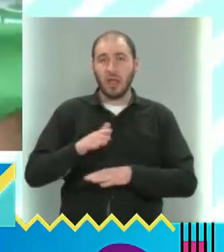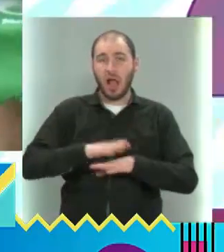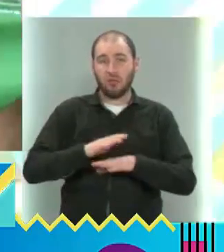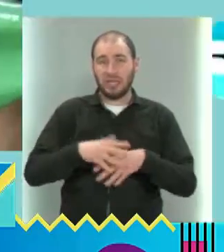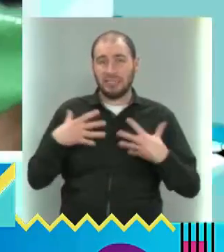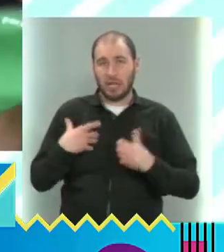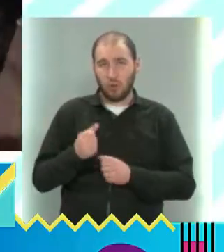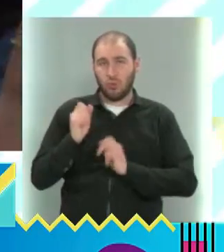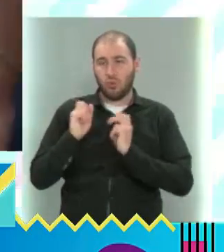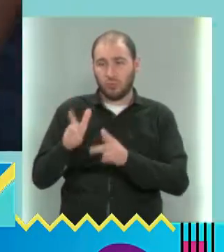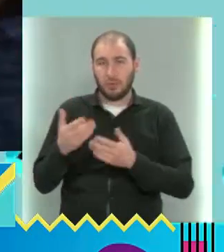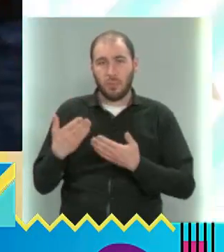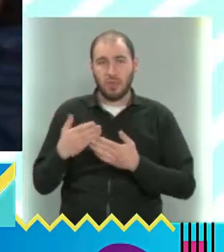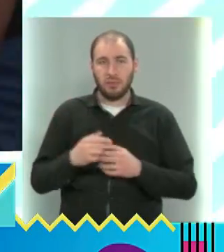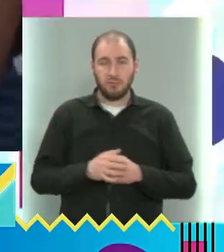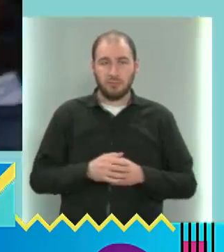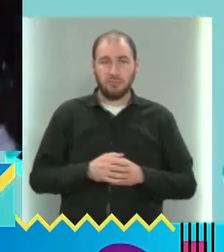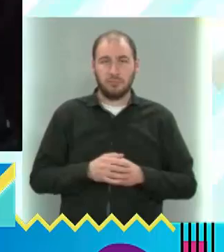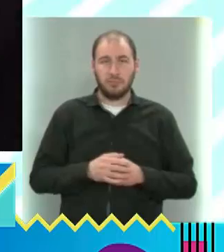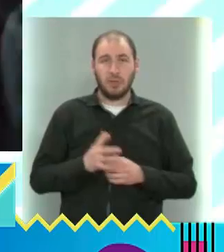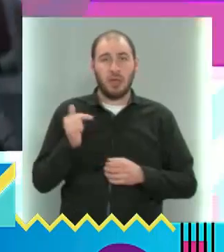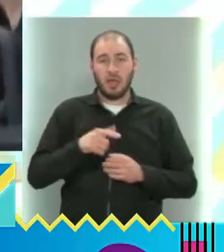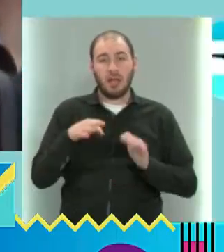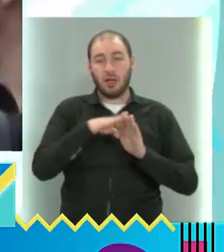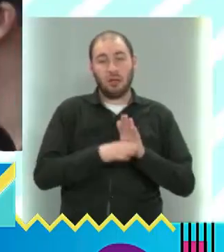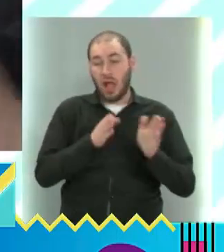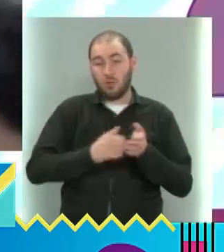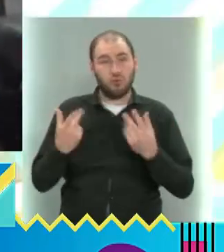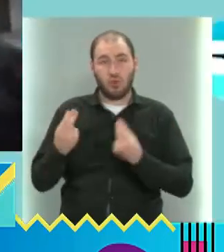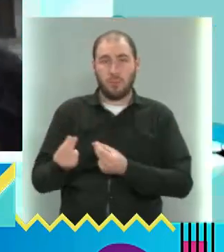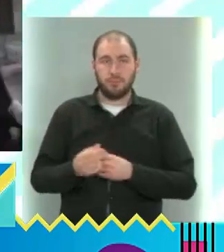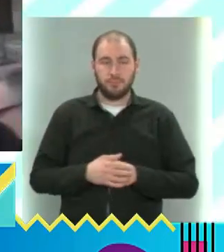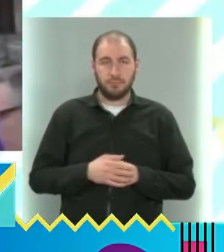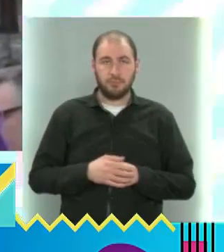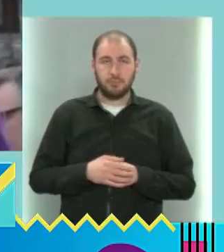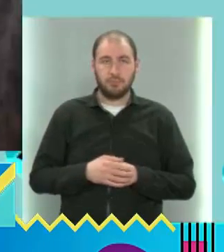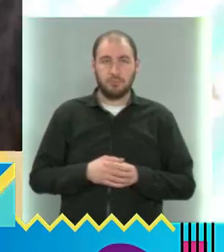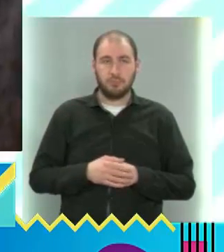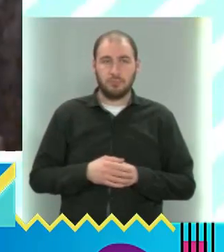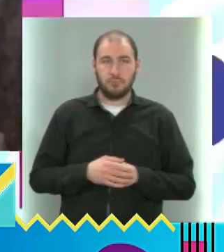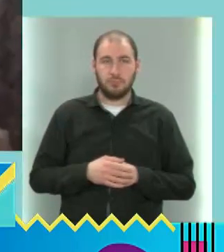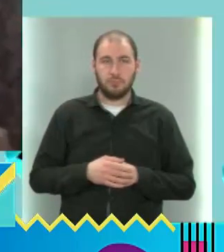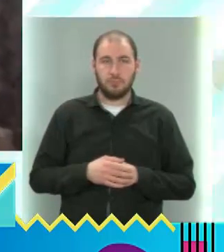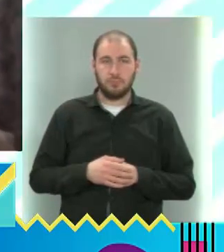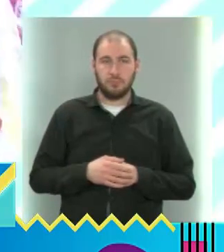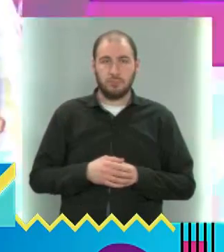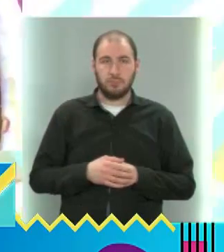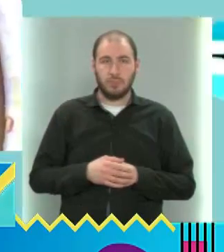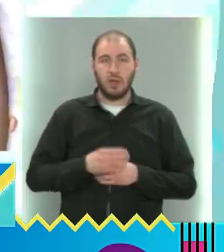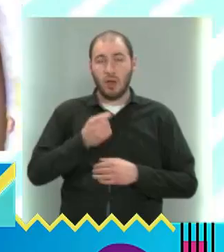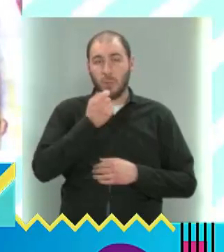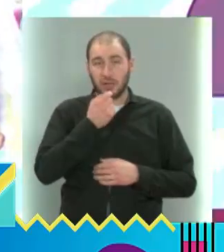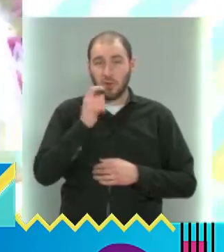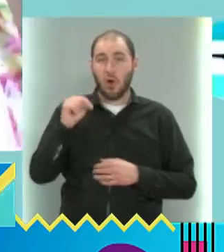autoridad sanitaria que no va a hacer determinados procedimientos, ¿cierto? Sí. En el caso